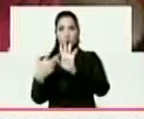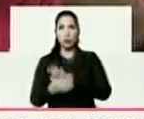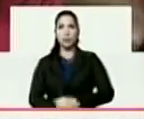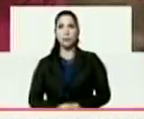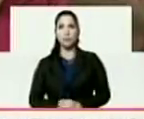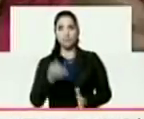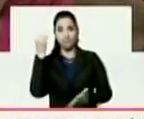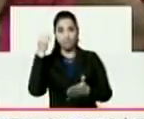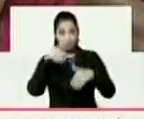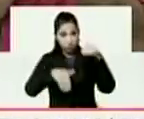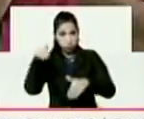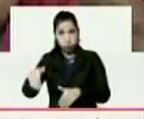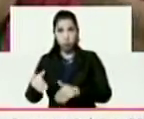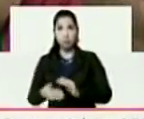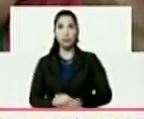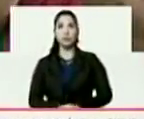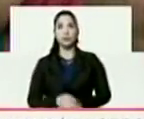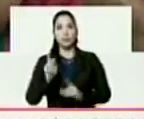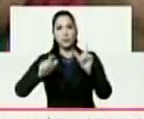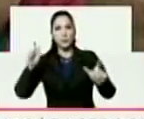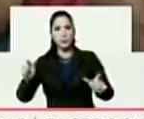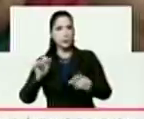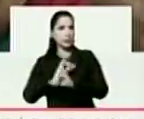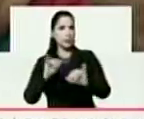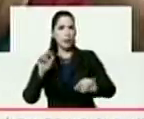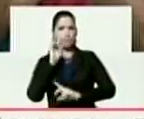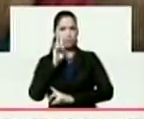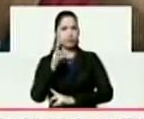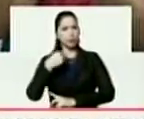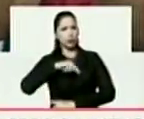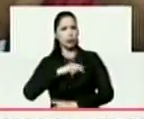electores y electoras cara a cara